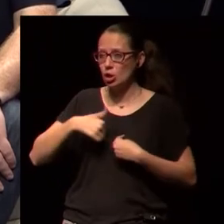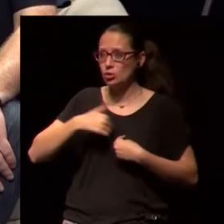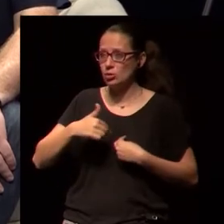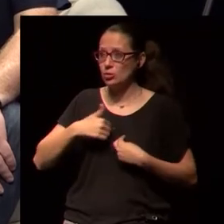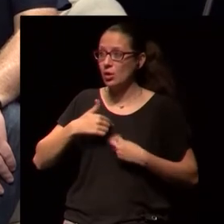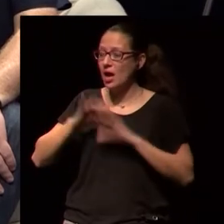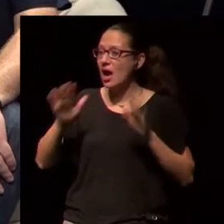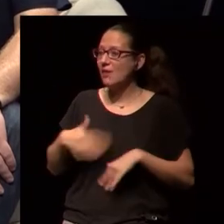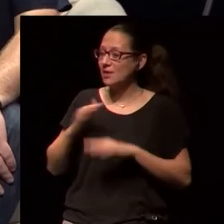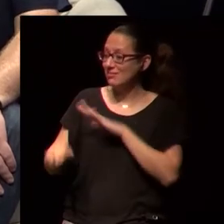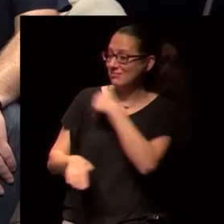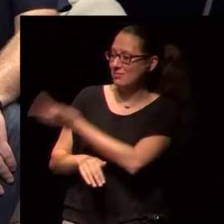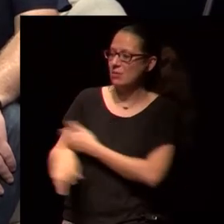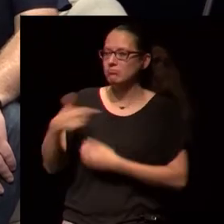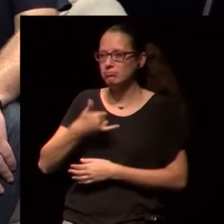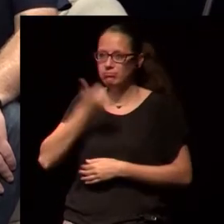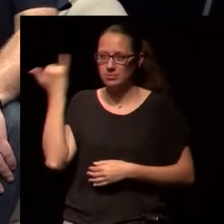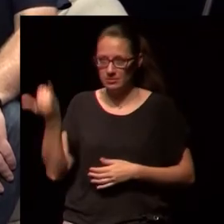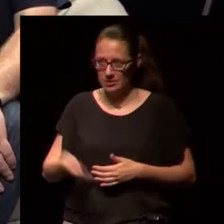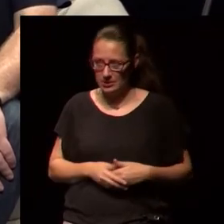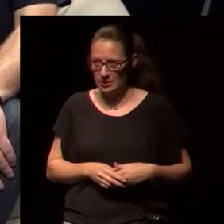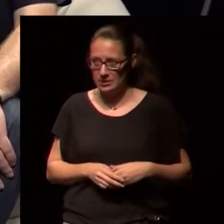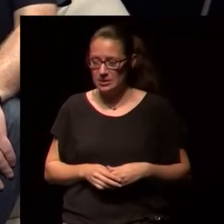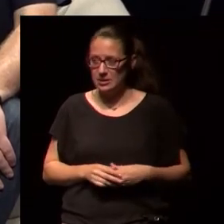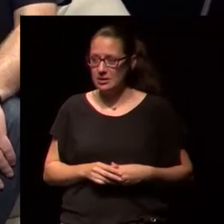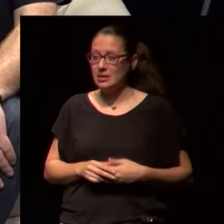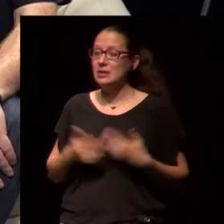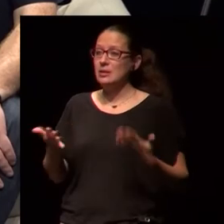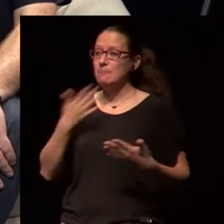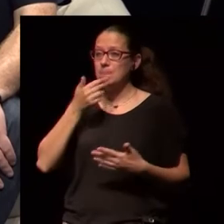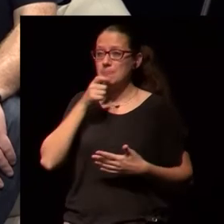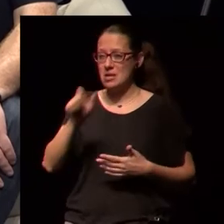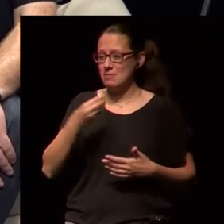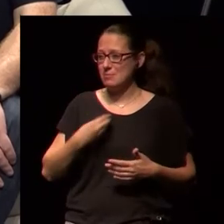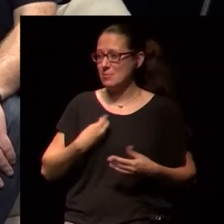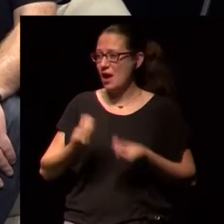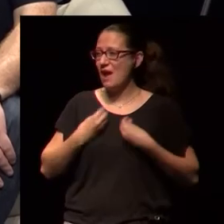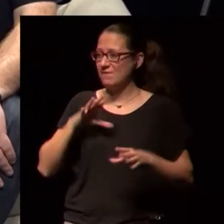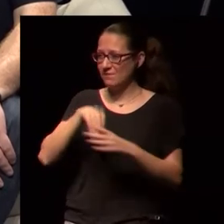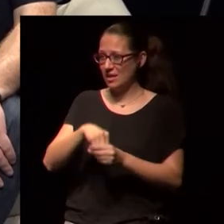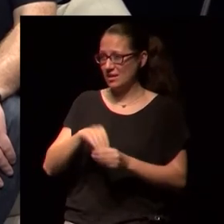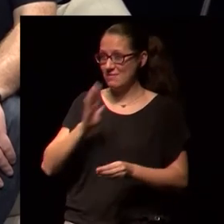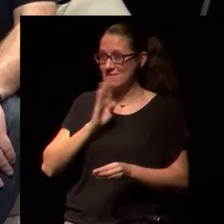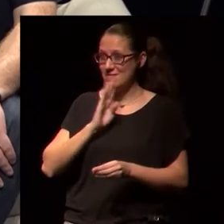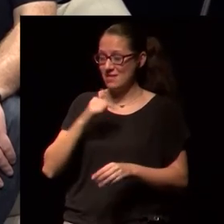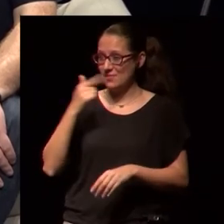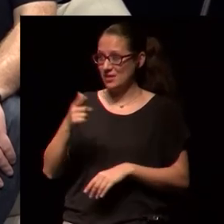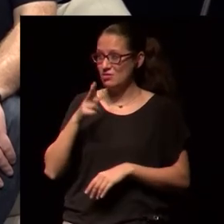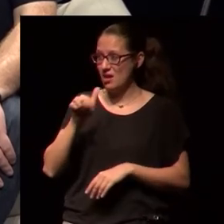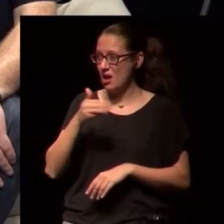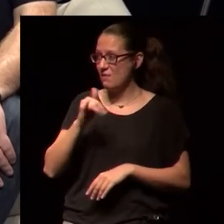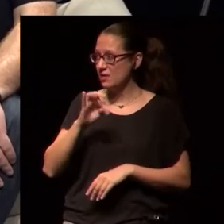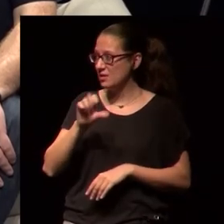veces no percibimos al que tenemos al lado. Entonces, la palabra habitar, que hoy aquí se ha nombrado, creo que